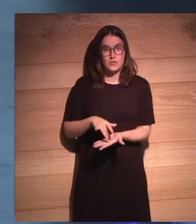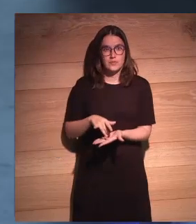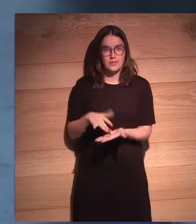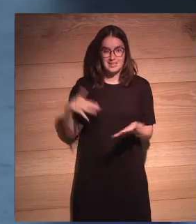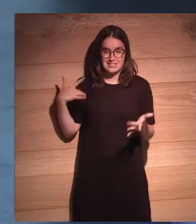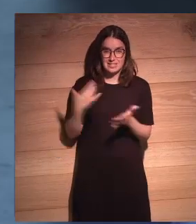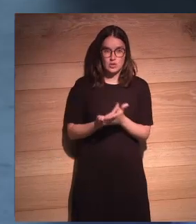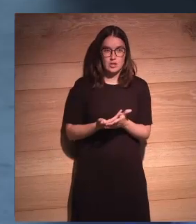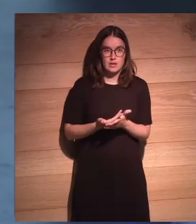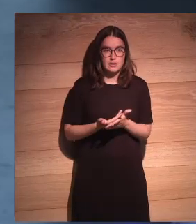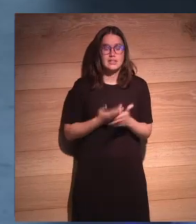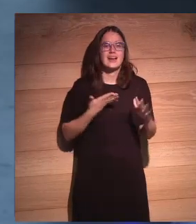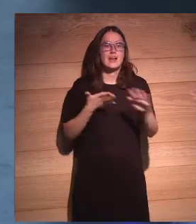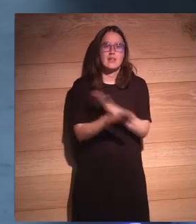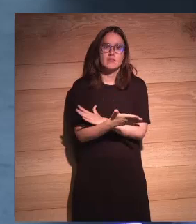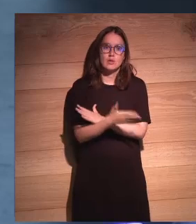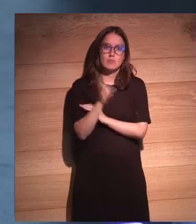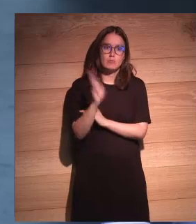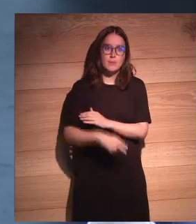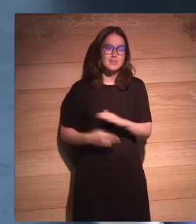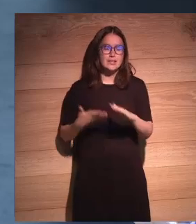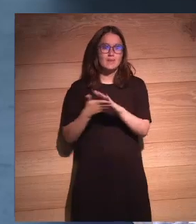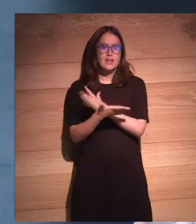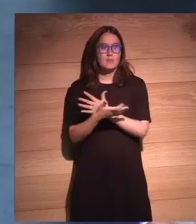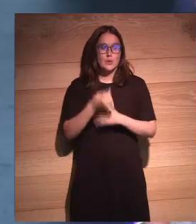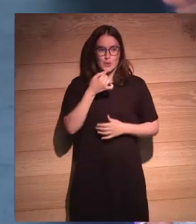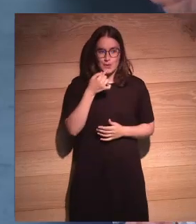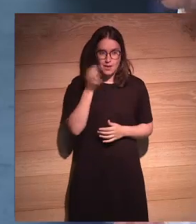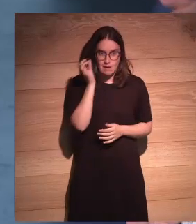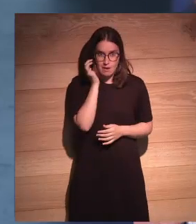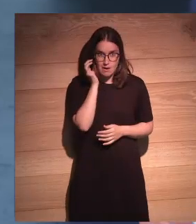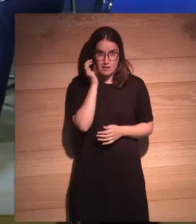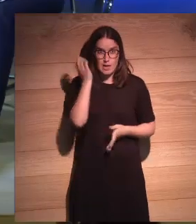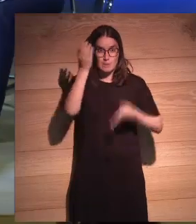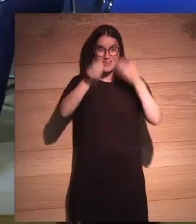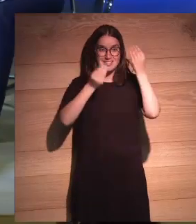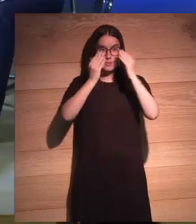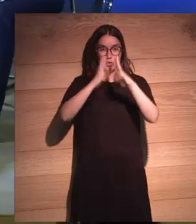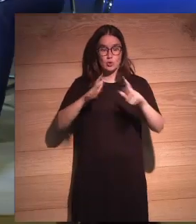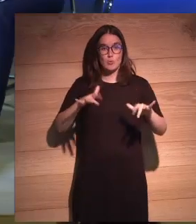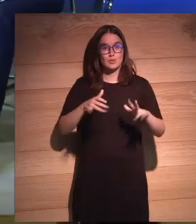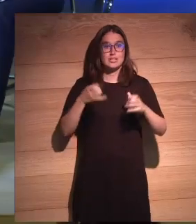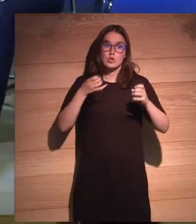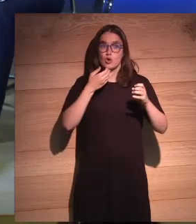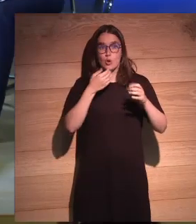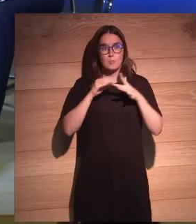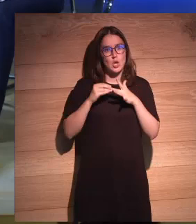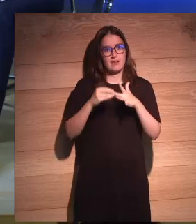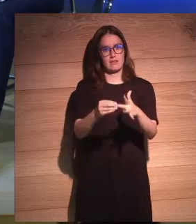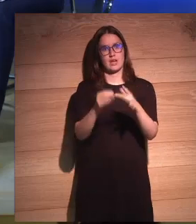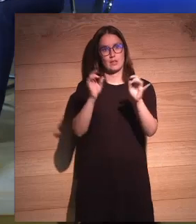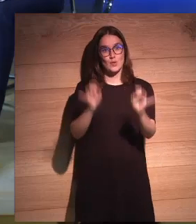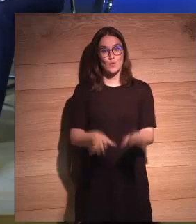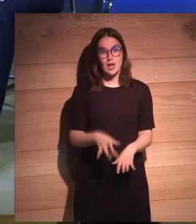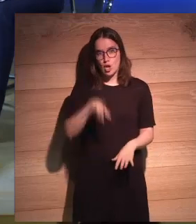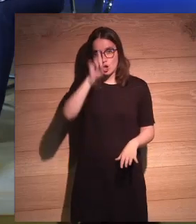hasta el día de hoy esa era la definición. Estamos definiendo, y decía ella que el pensamiento computacional es como el liderazgo.